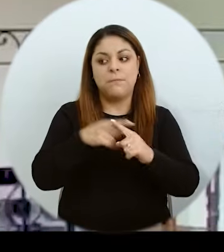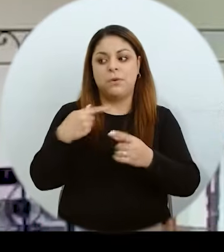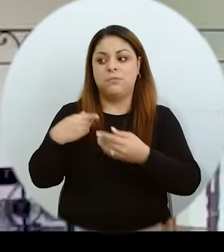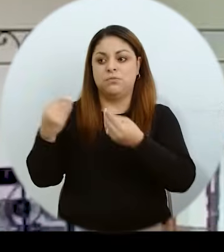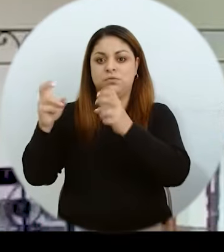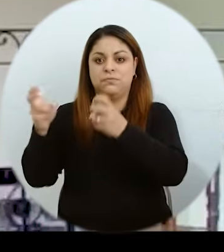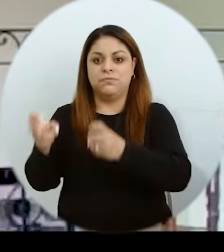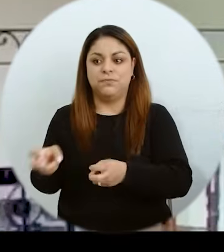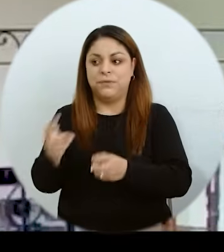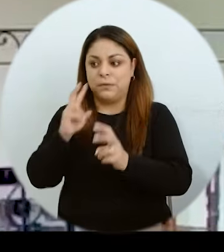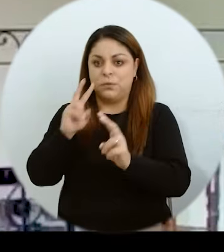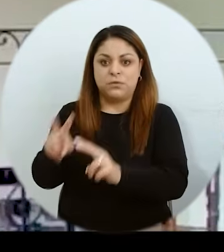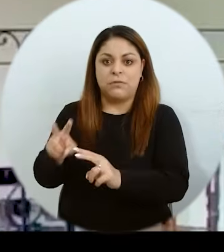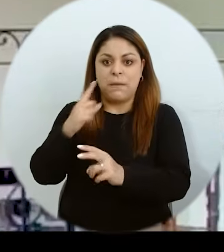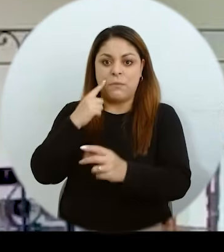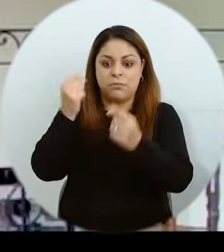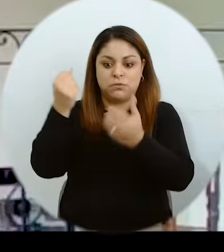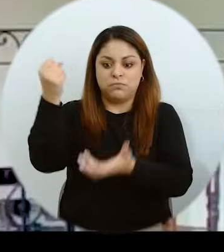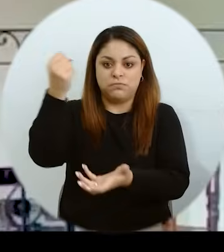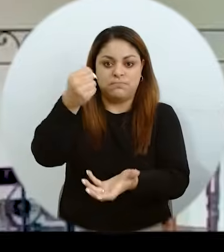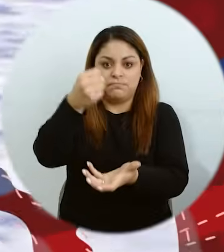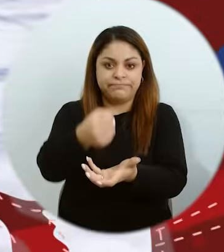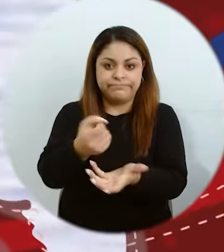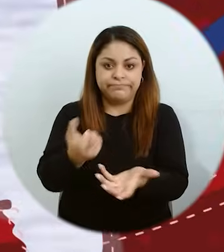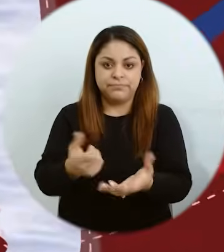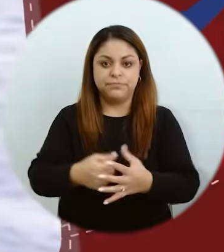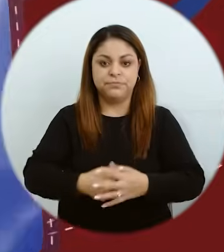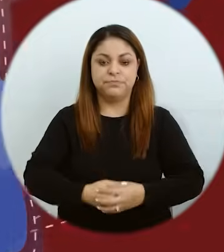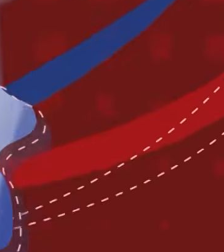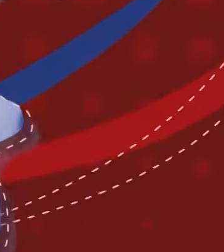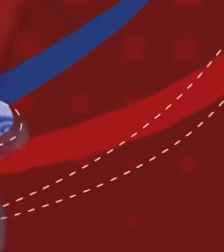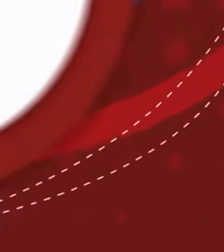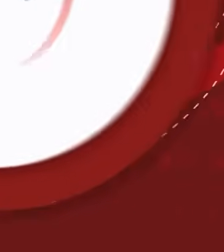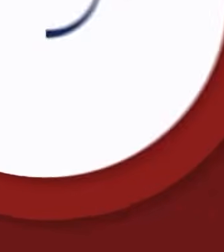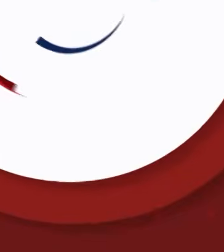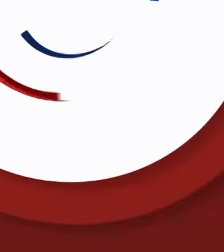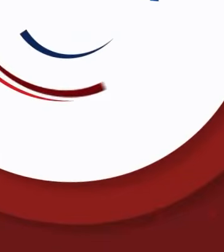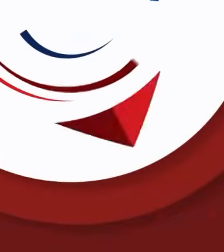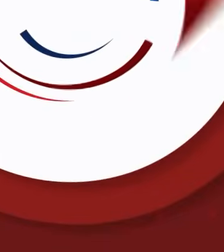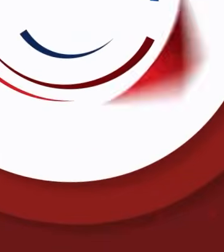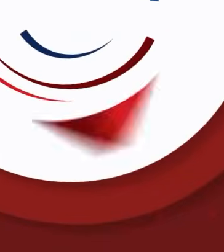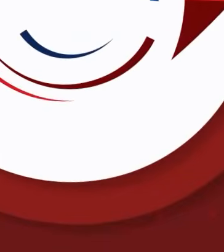están quedando invisibilizadas en el presupuesto.